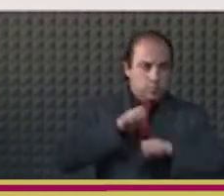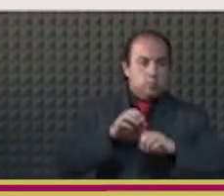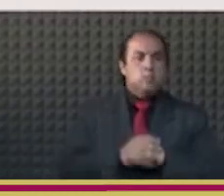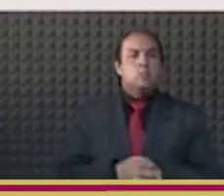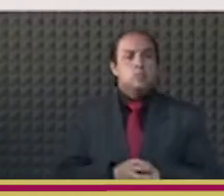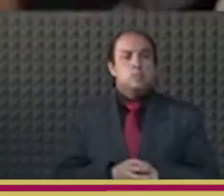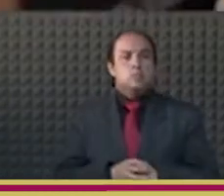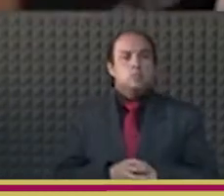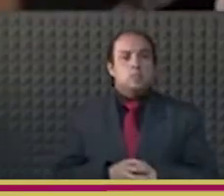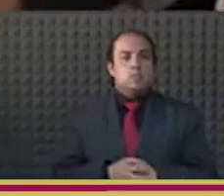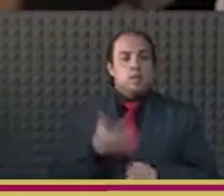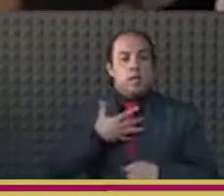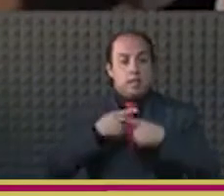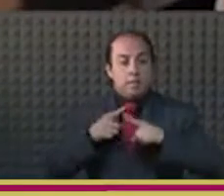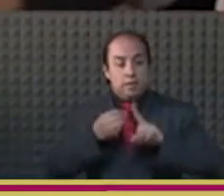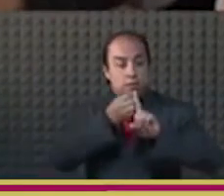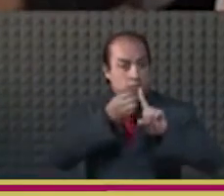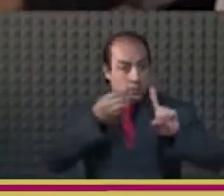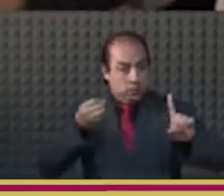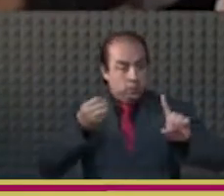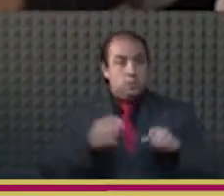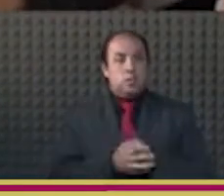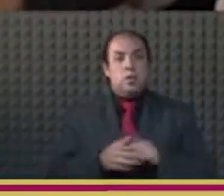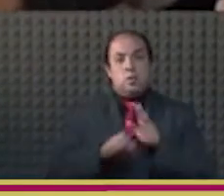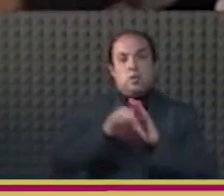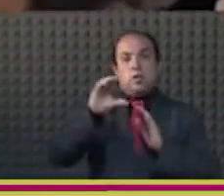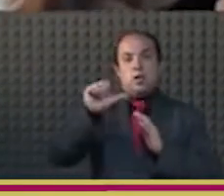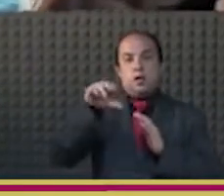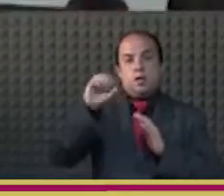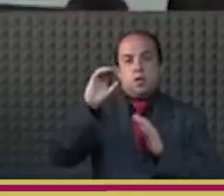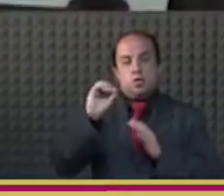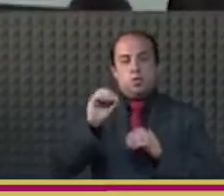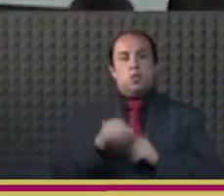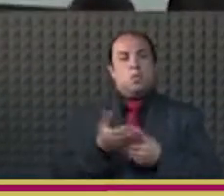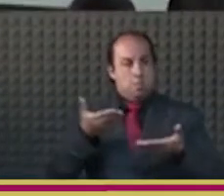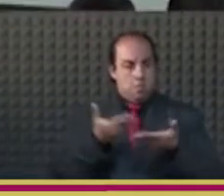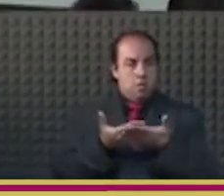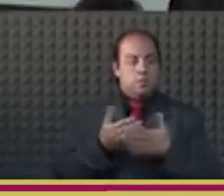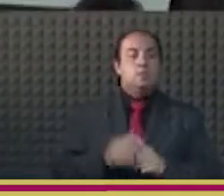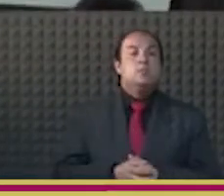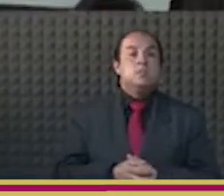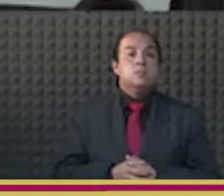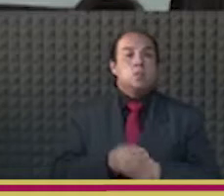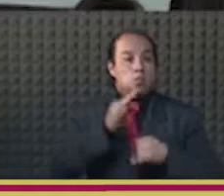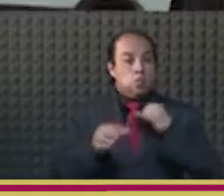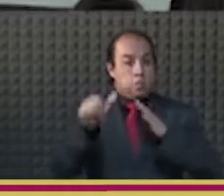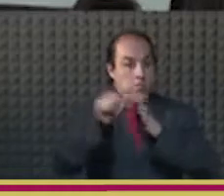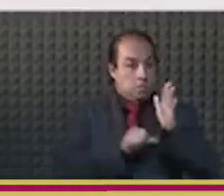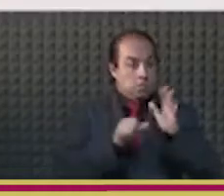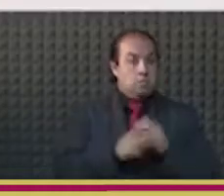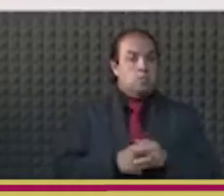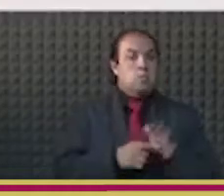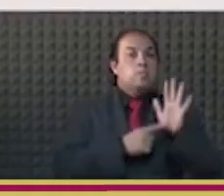que están en diversas organizaciones, como la Canaco aquí presente. Los últimos meses